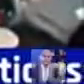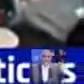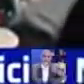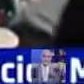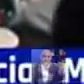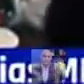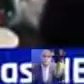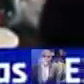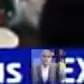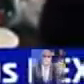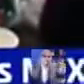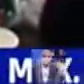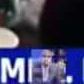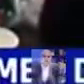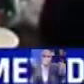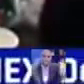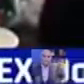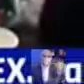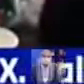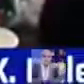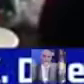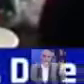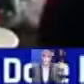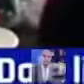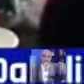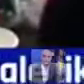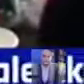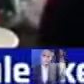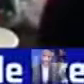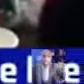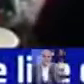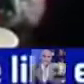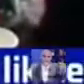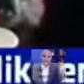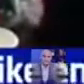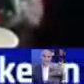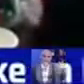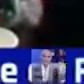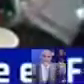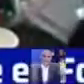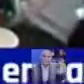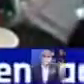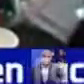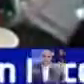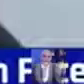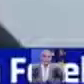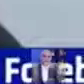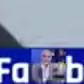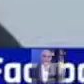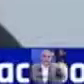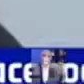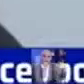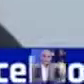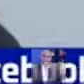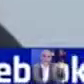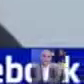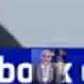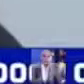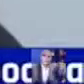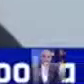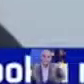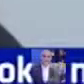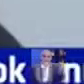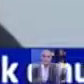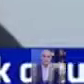Los Hombres de Negro en el canal 11 durante el peñanietismo. que no se nos olvide que tiene ahí